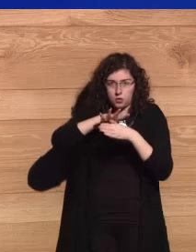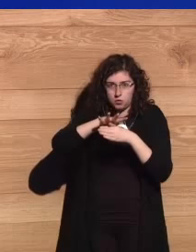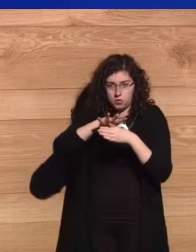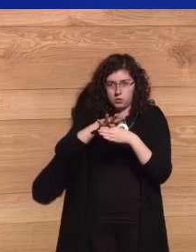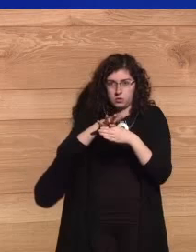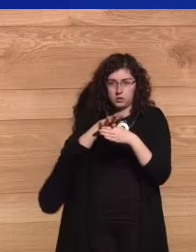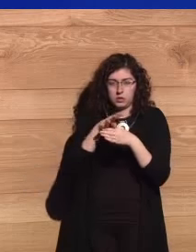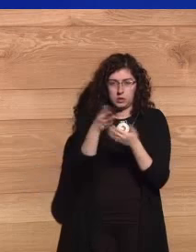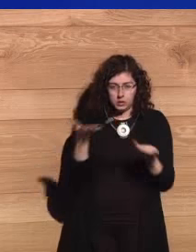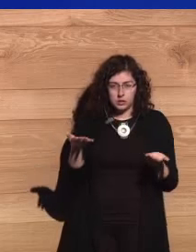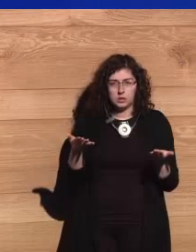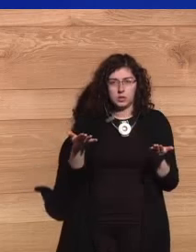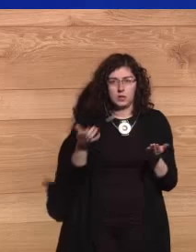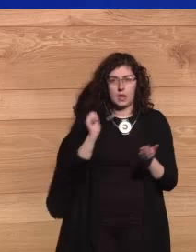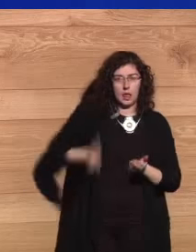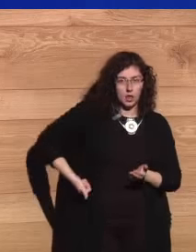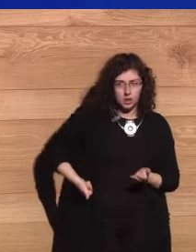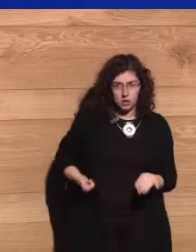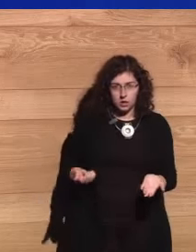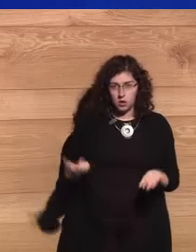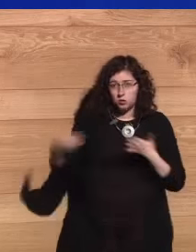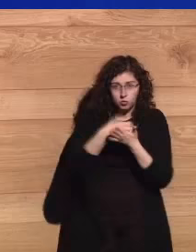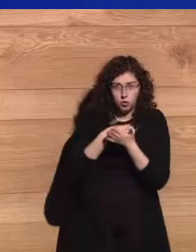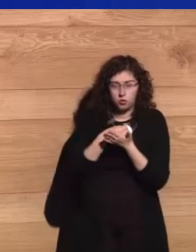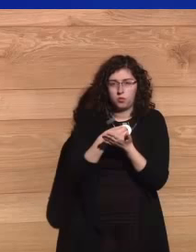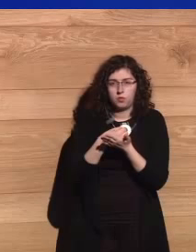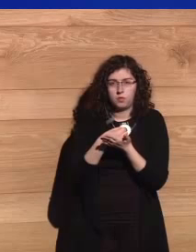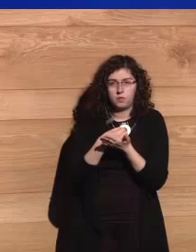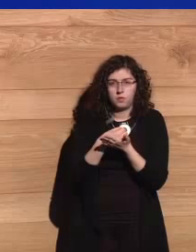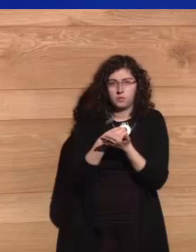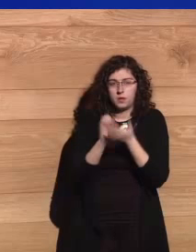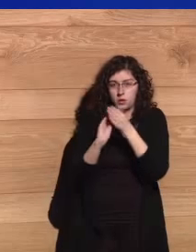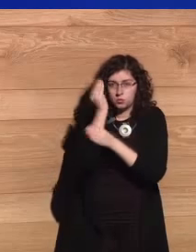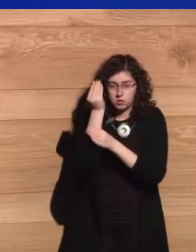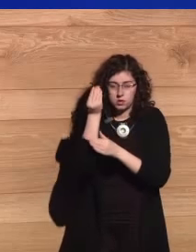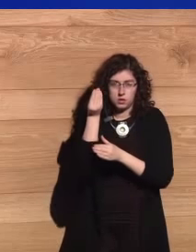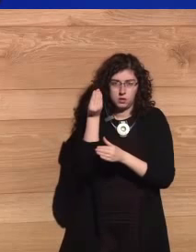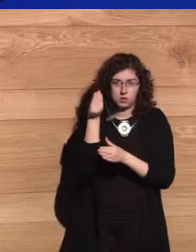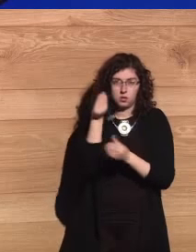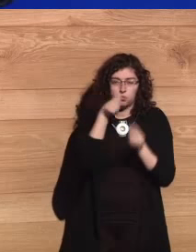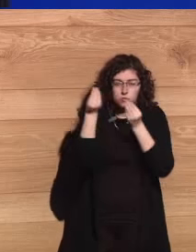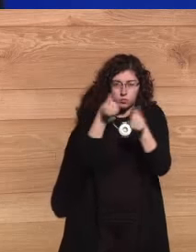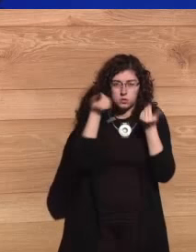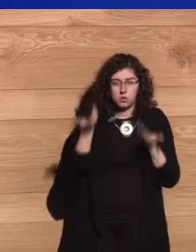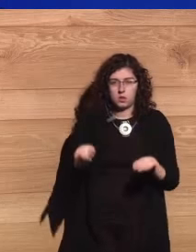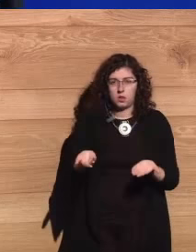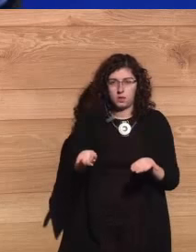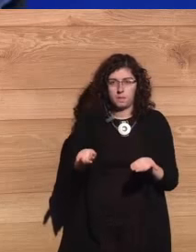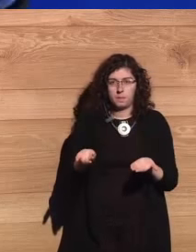fortalezas medievales, la riqueza, todo esto es sustancia, es material, la cosa. Y hoy